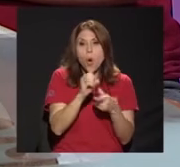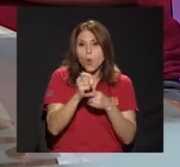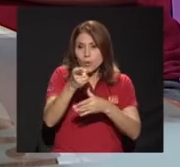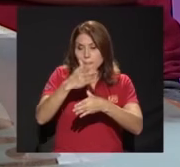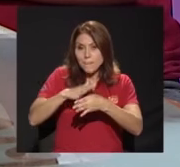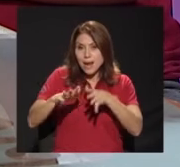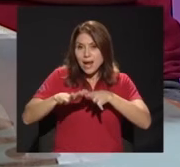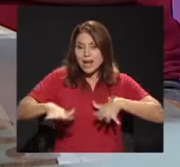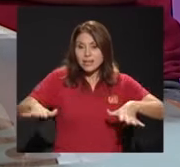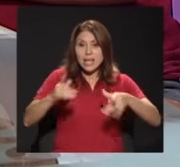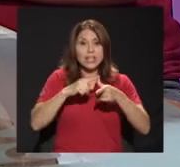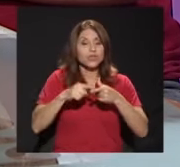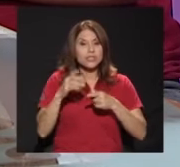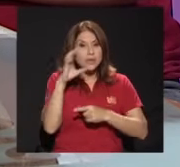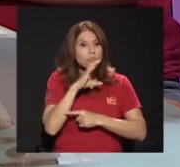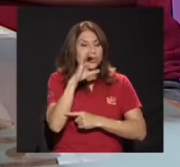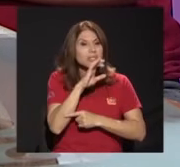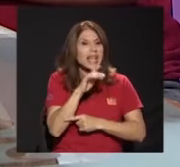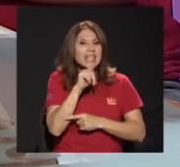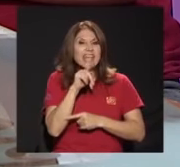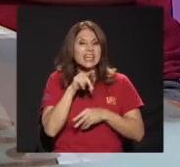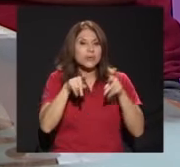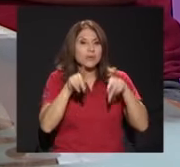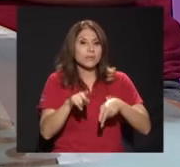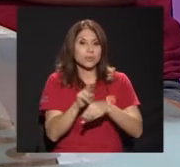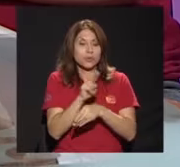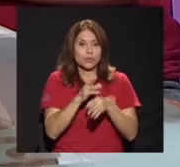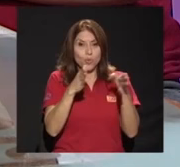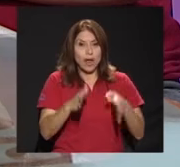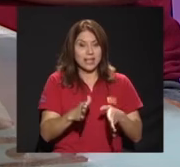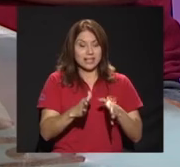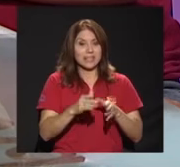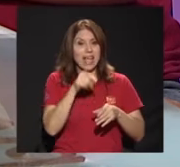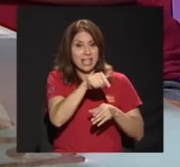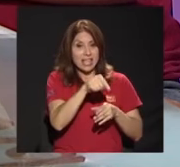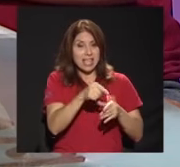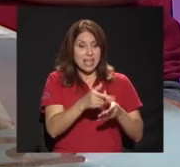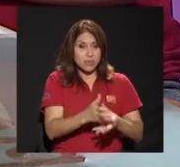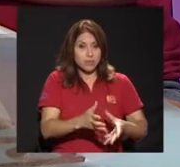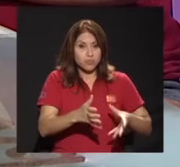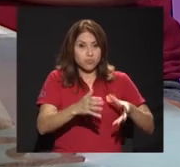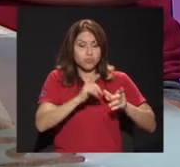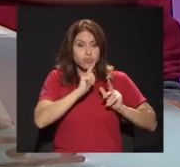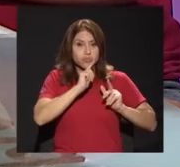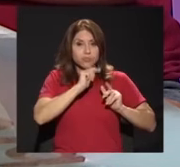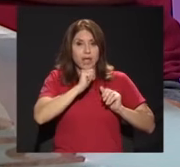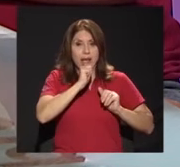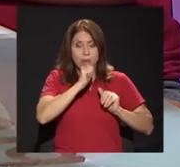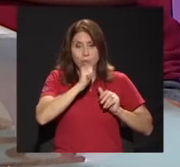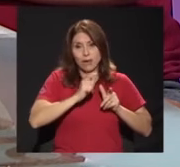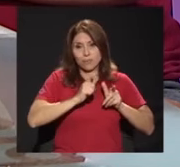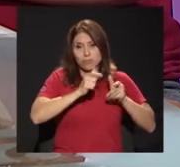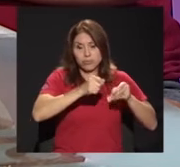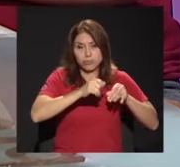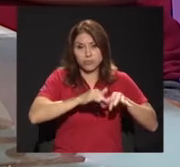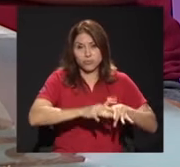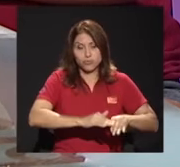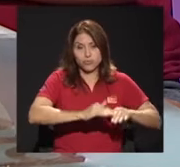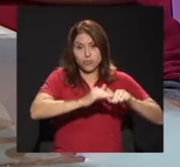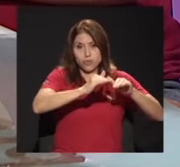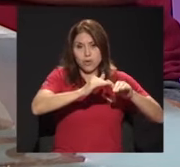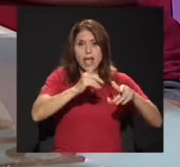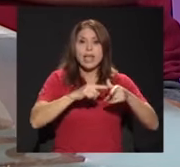cuerpo de agua para verter y se establece ahí el canon. Y entonces se les pone una meta. Bueno, resulta ser que de aquí a 3 años usted tuvo